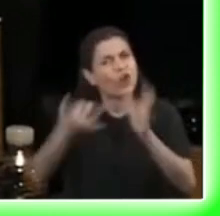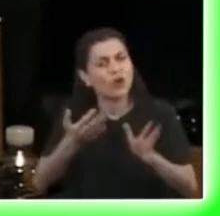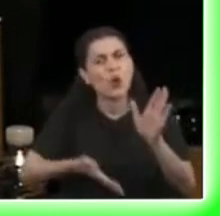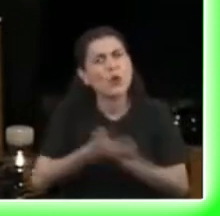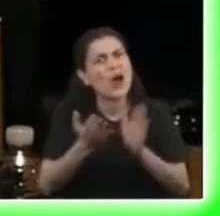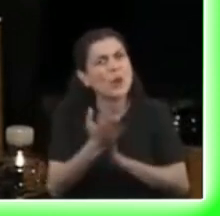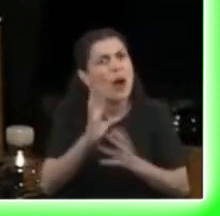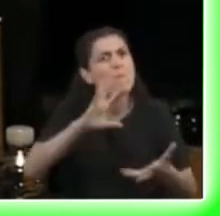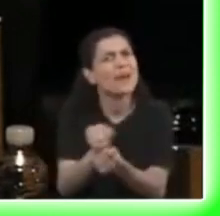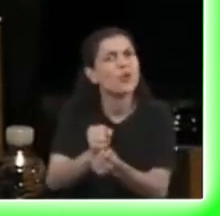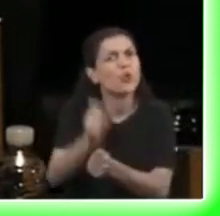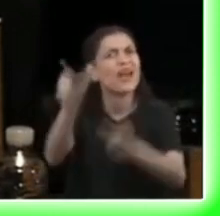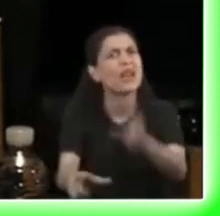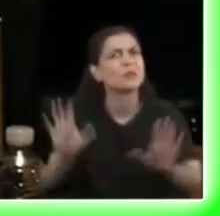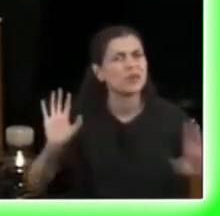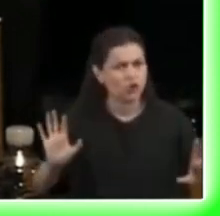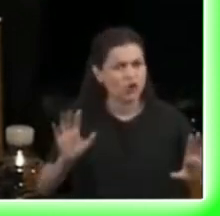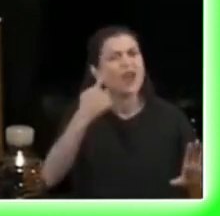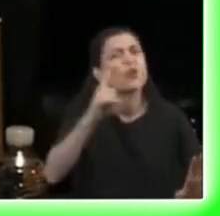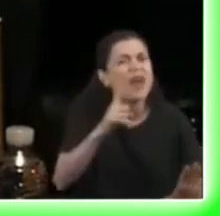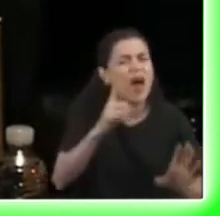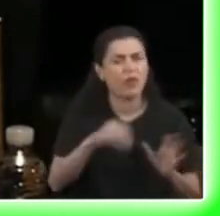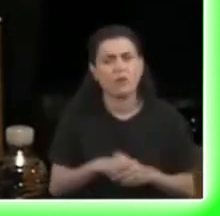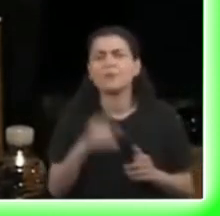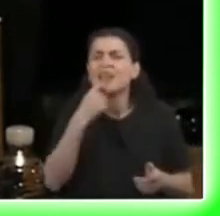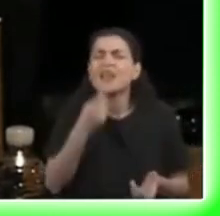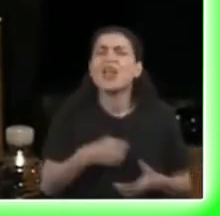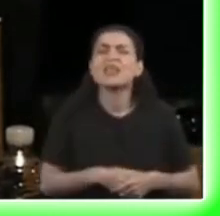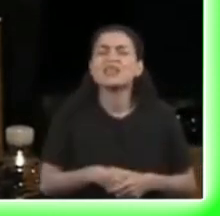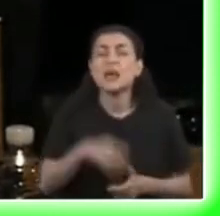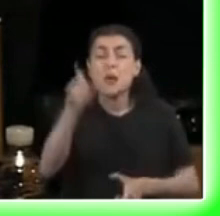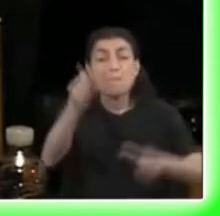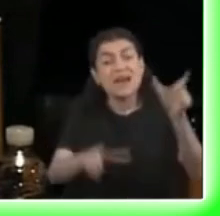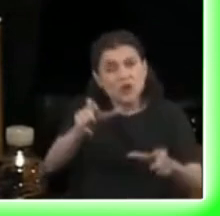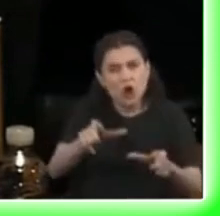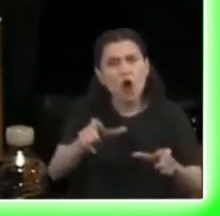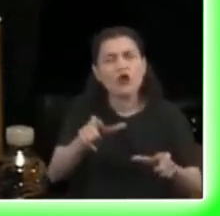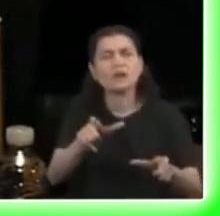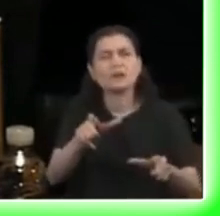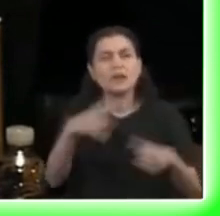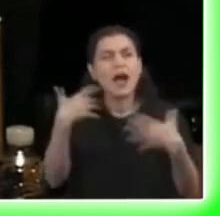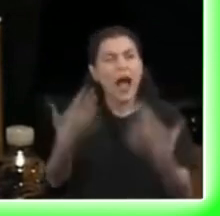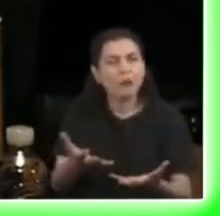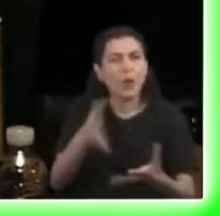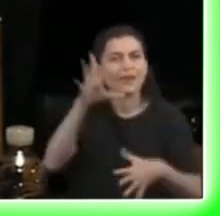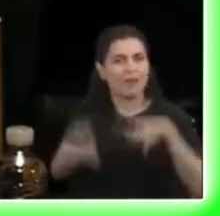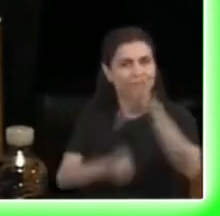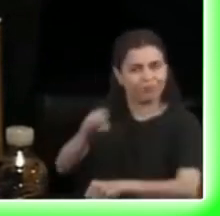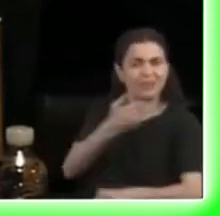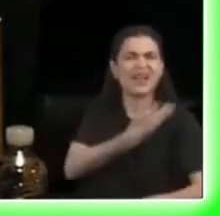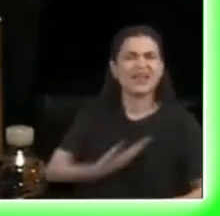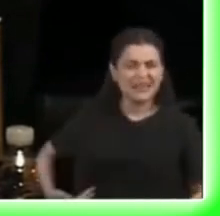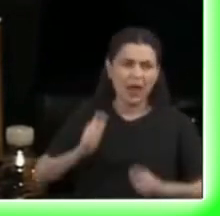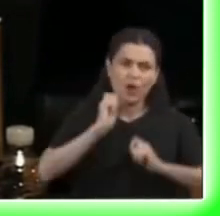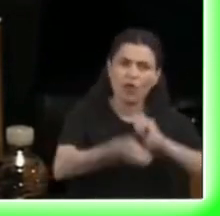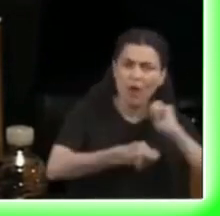Pero el problema no se detiene en ellos, sino que abarca a todos los que reciben plata y favores del Estado, como contraprestación por defender